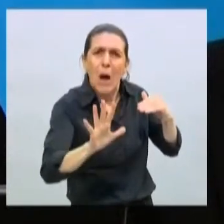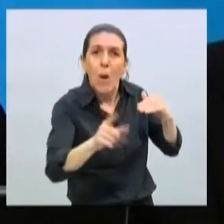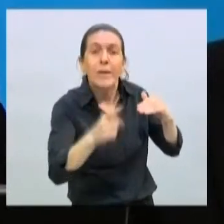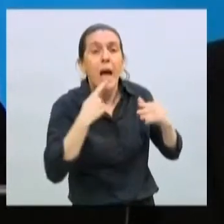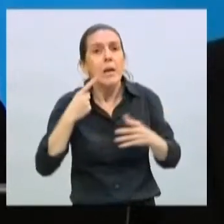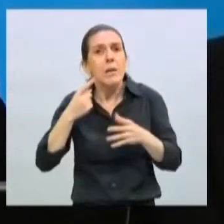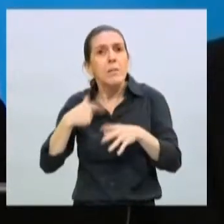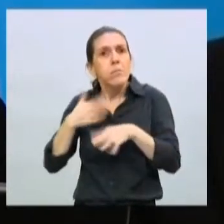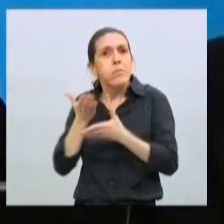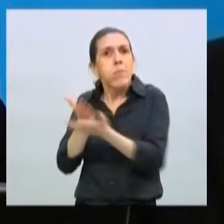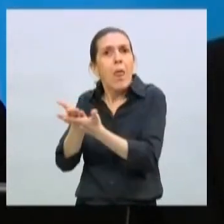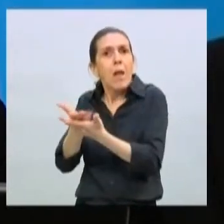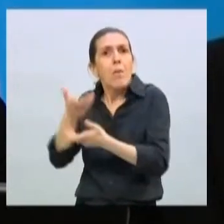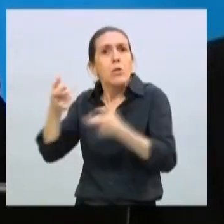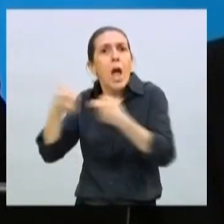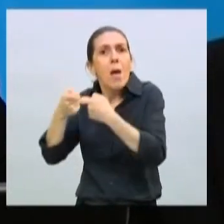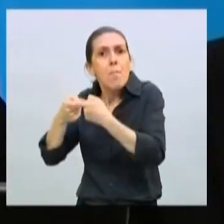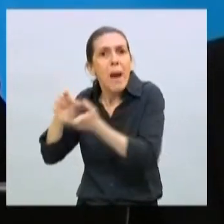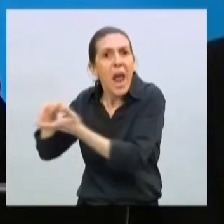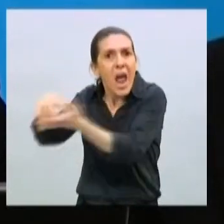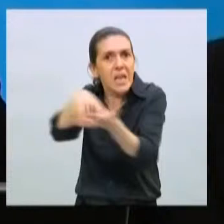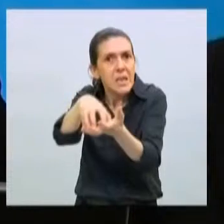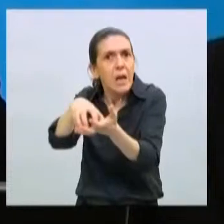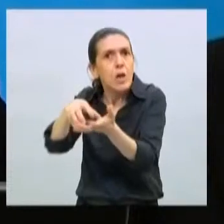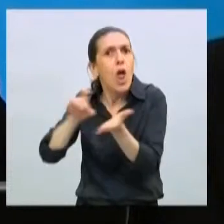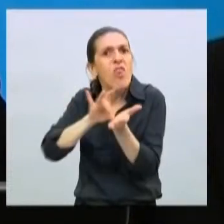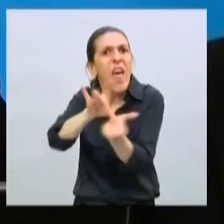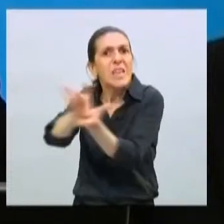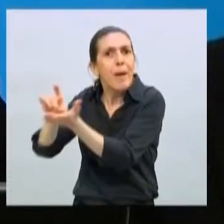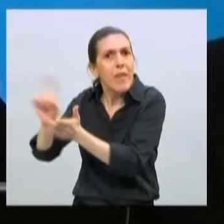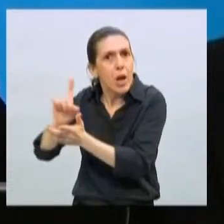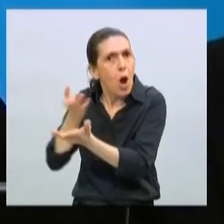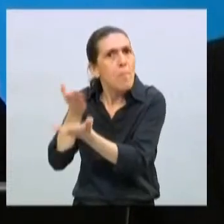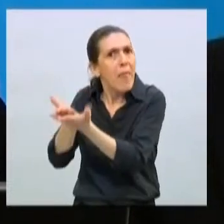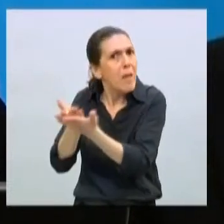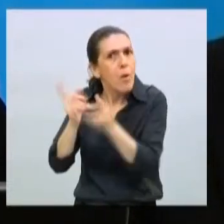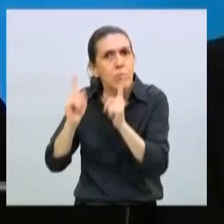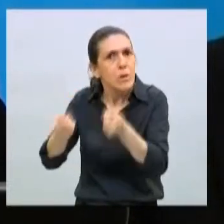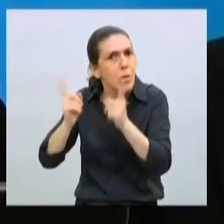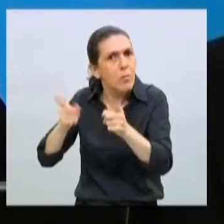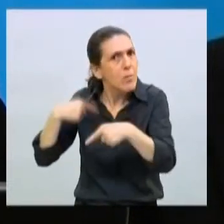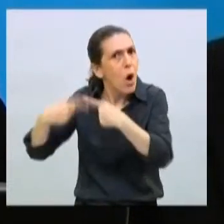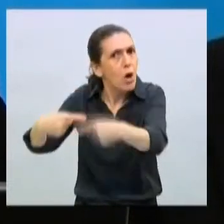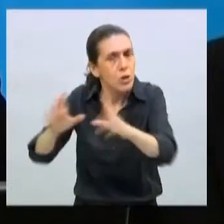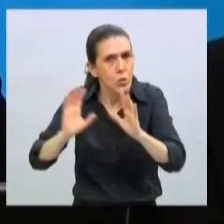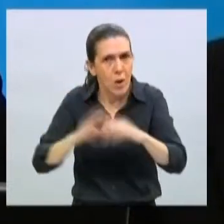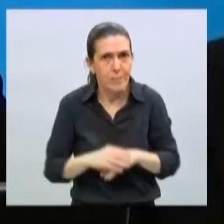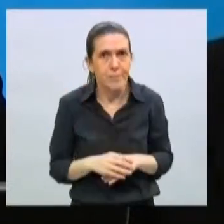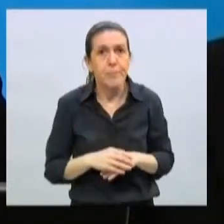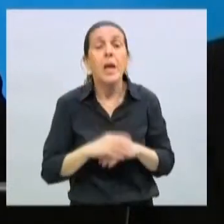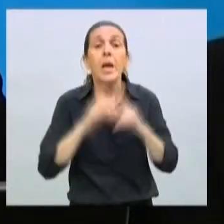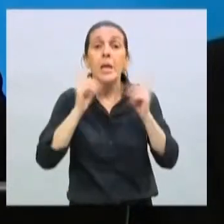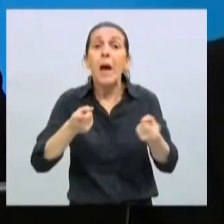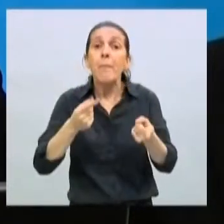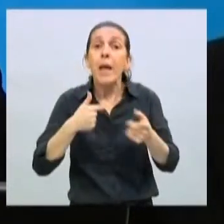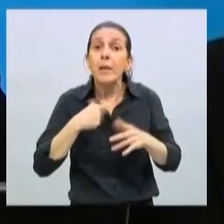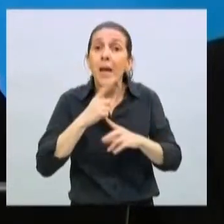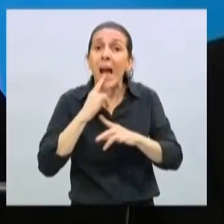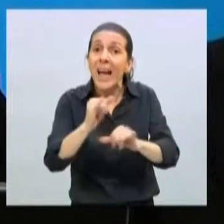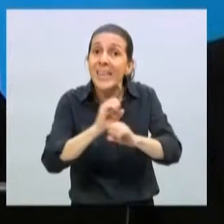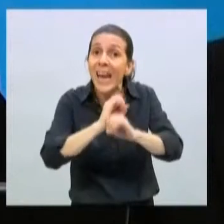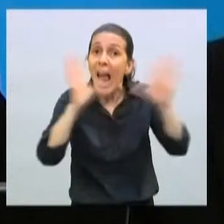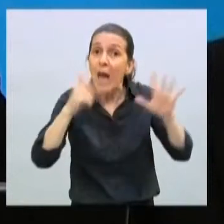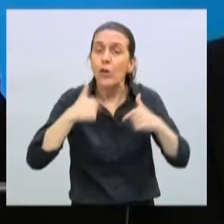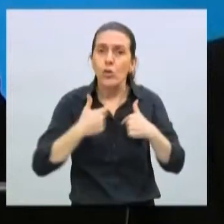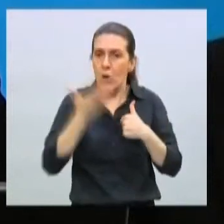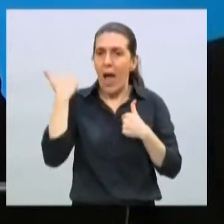empresas para que las empresas no despidan. Así que vamos a seguir pidiéndole lo mismo a los empresarios. Que además quiero aclarar, tuve una